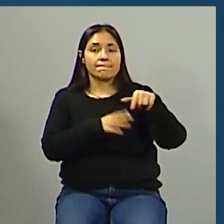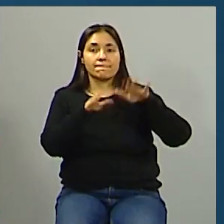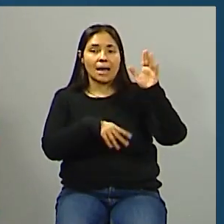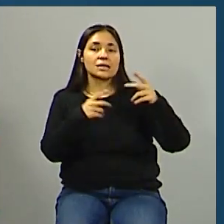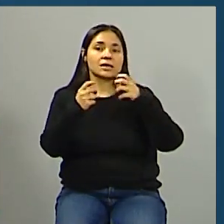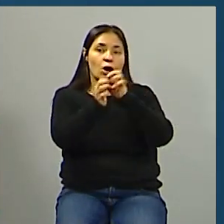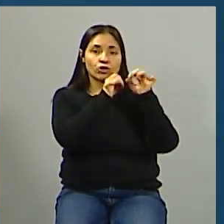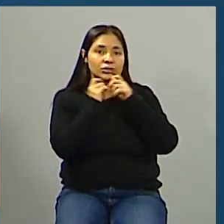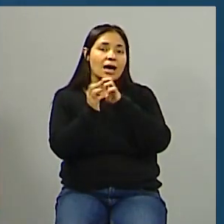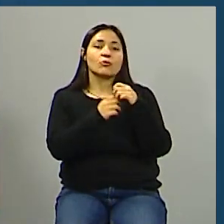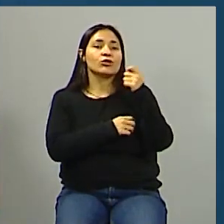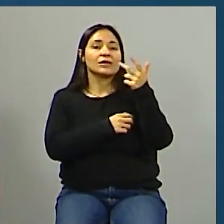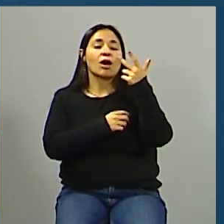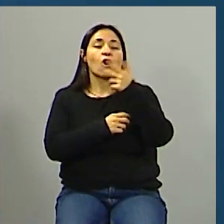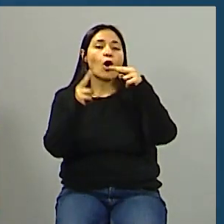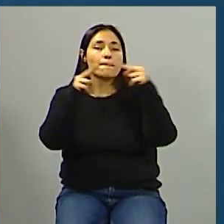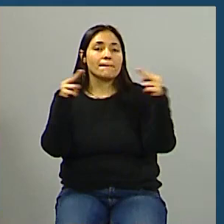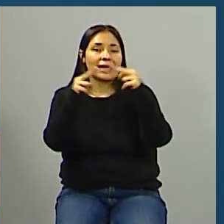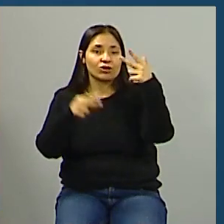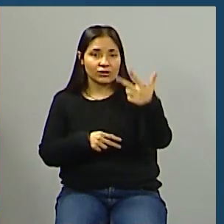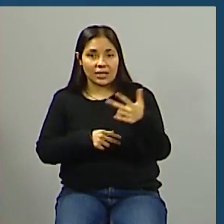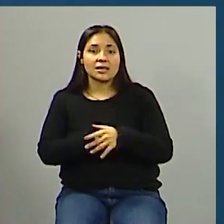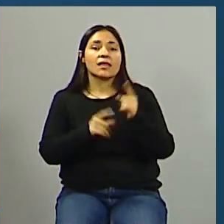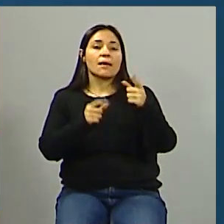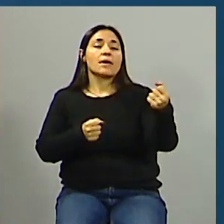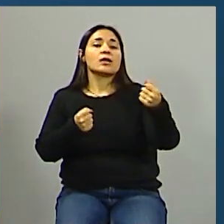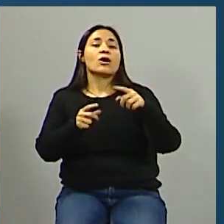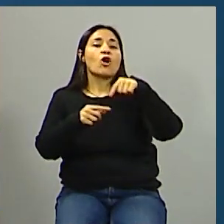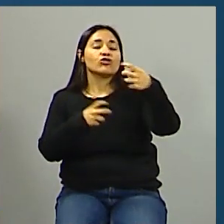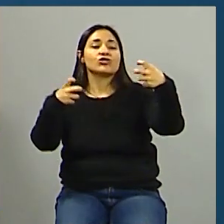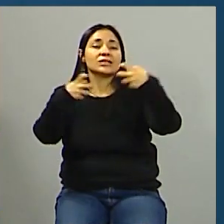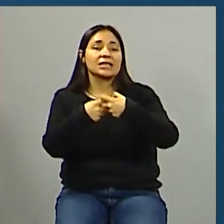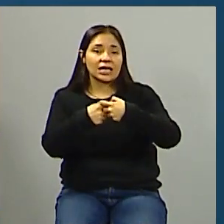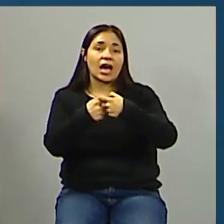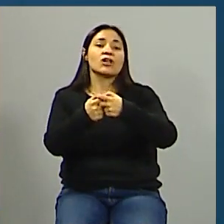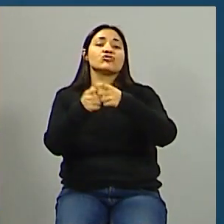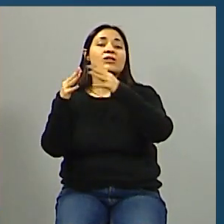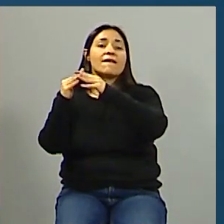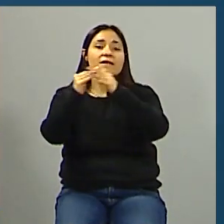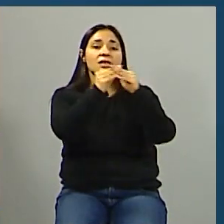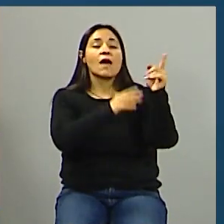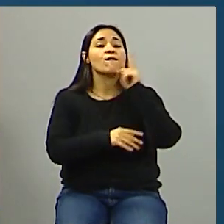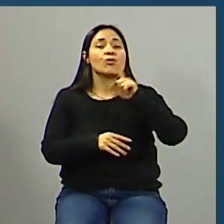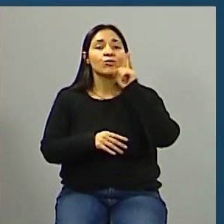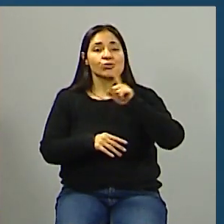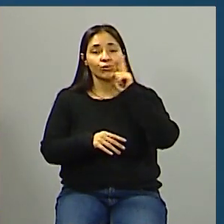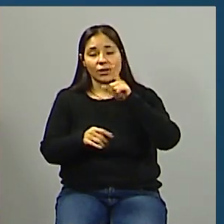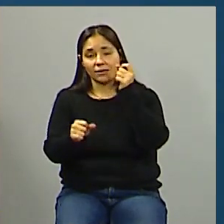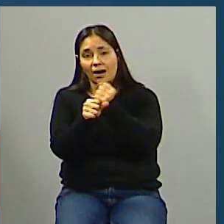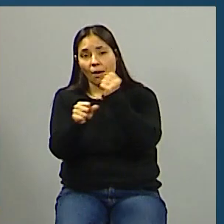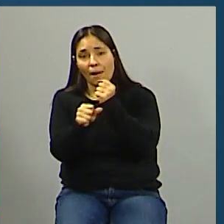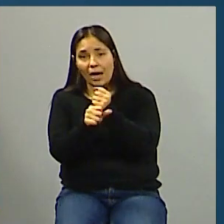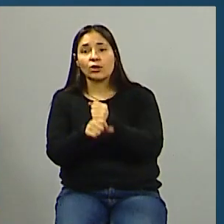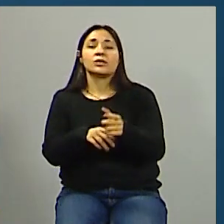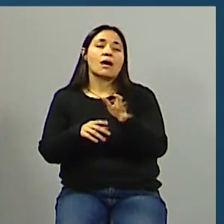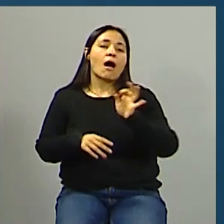convenios colectivos, y con el sindicato de contratistas de viñas y frutales, que es la otra parte, digamos, también, bueno,